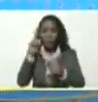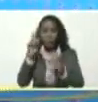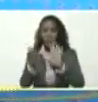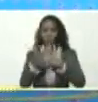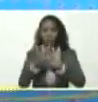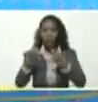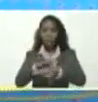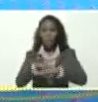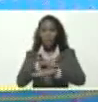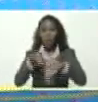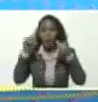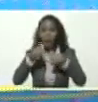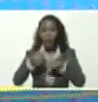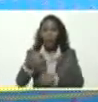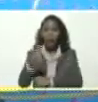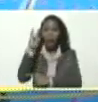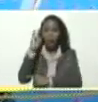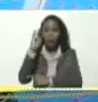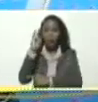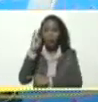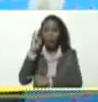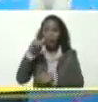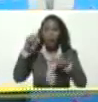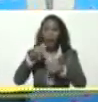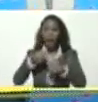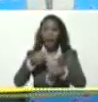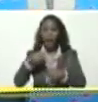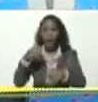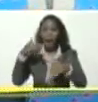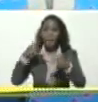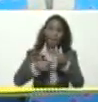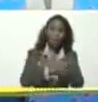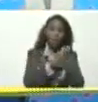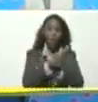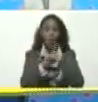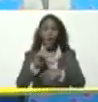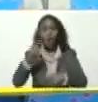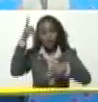ministro. Aquí está, por aquí pasó Hugo Chávez en vietnamita.